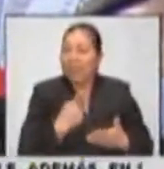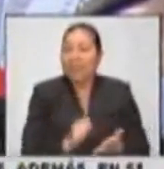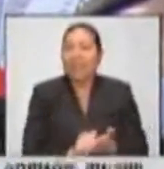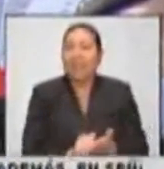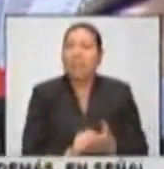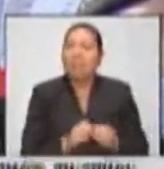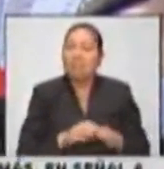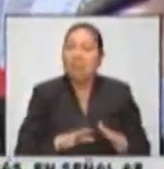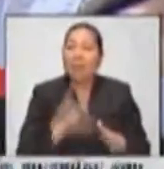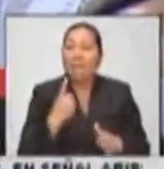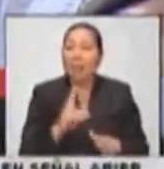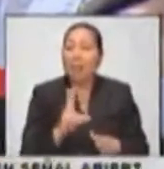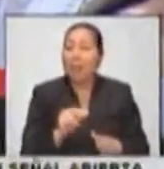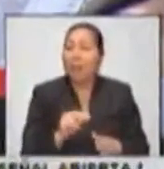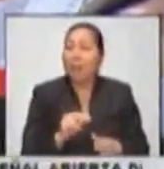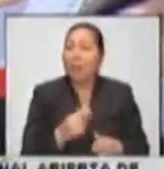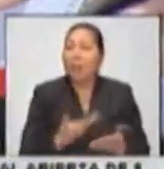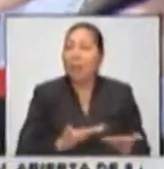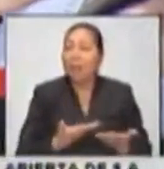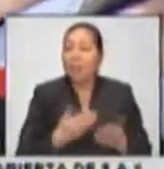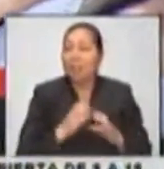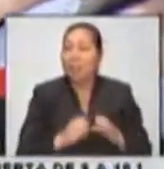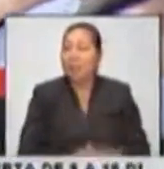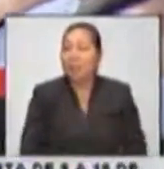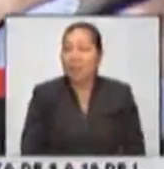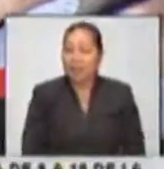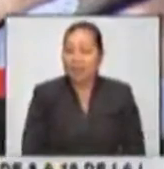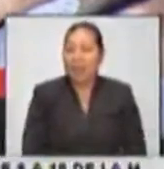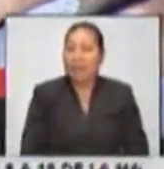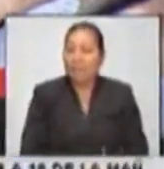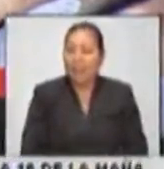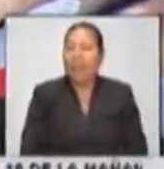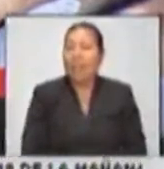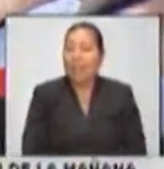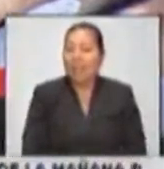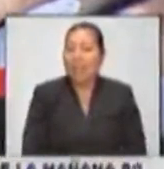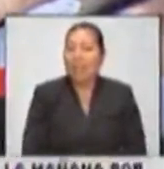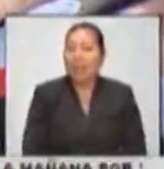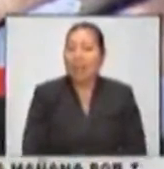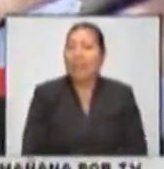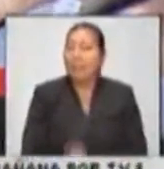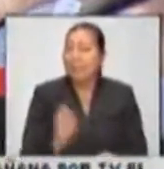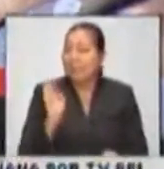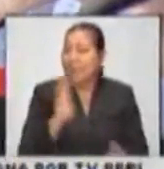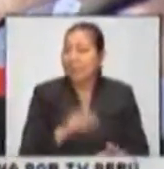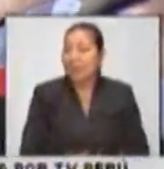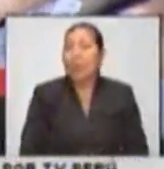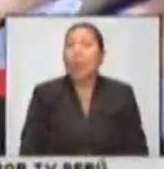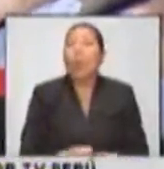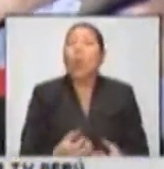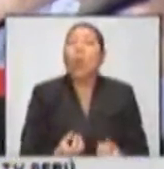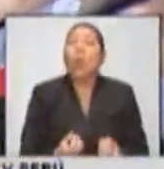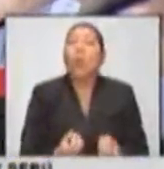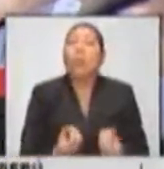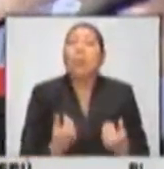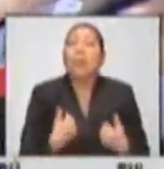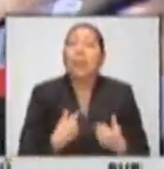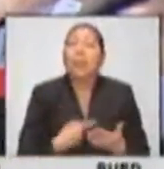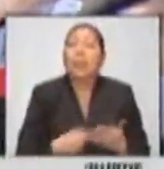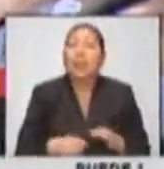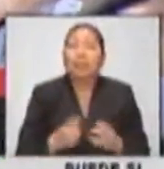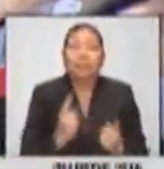ser abundantes y para no monopolizar esta conversación, lo que sí me preocupa es cómo tendríamos que